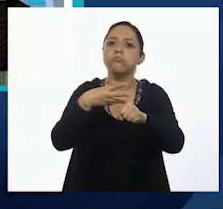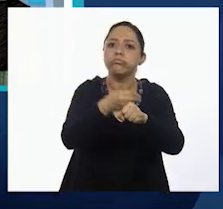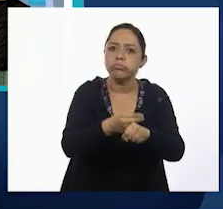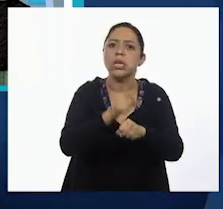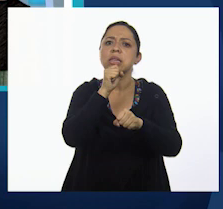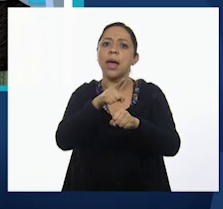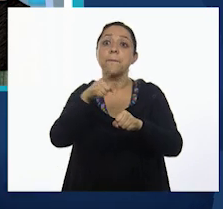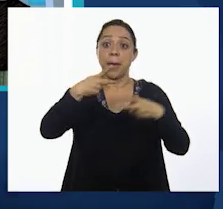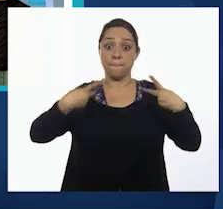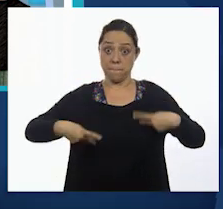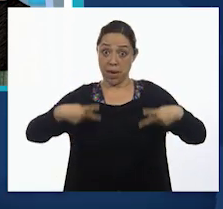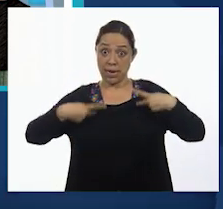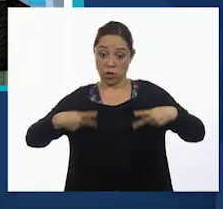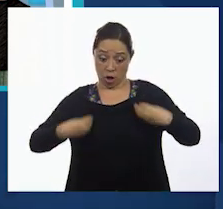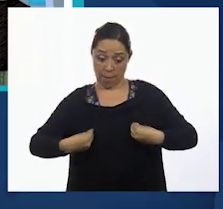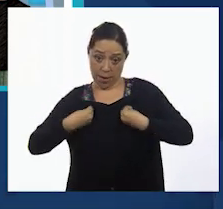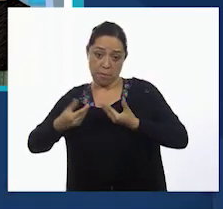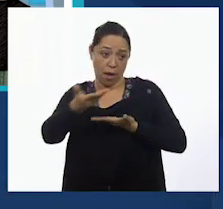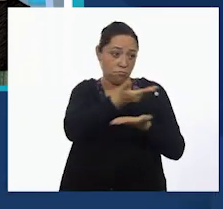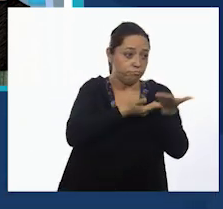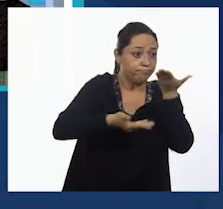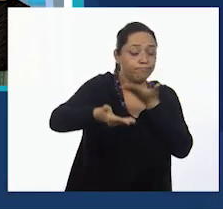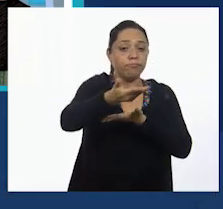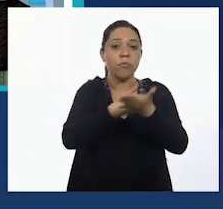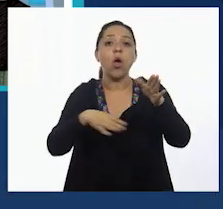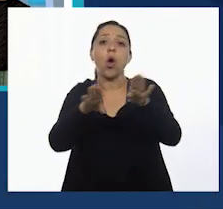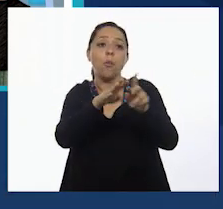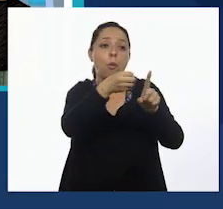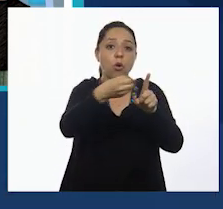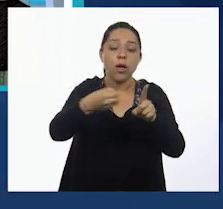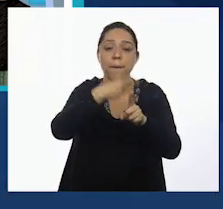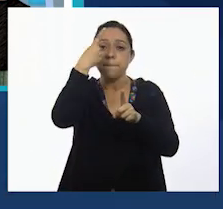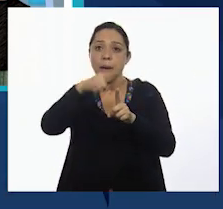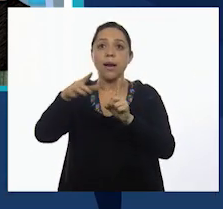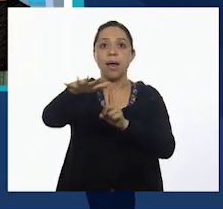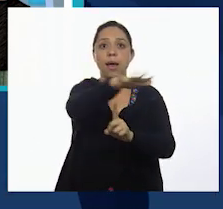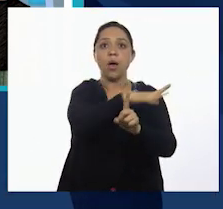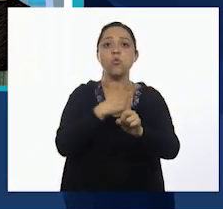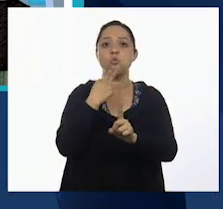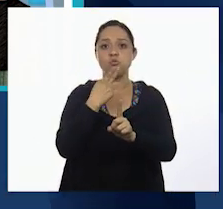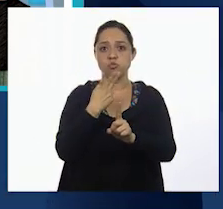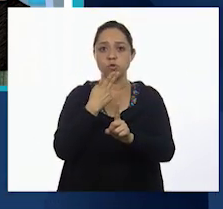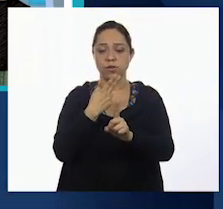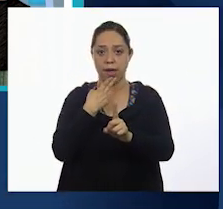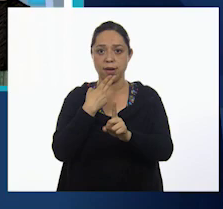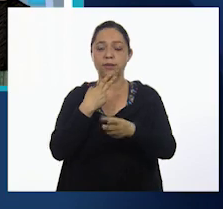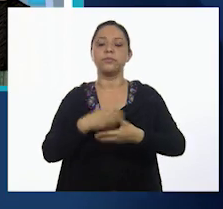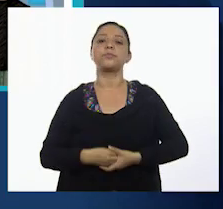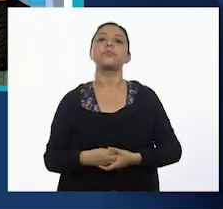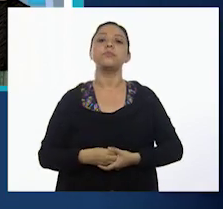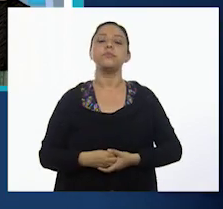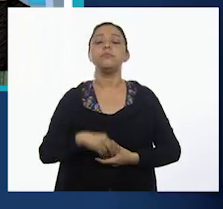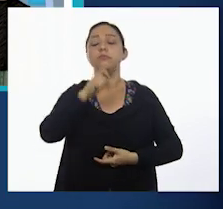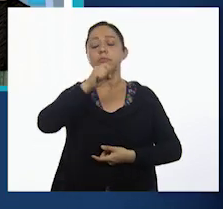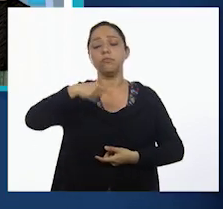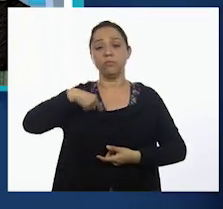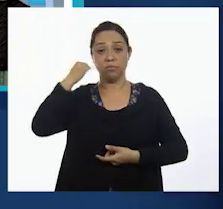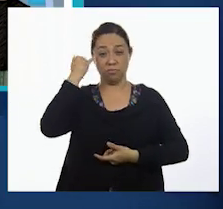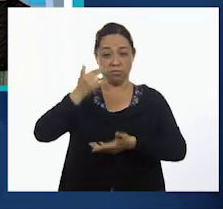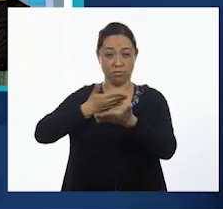la convivencia y el uso racional de los recursos y servicios comunitarios. Y yo te voy a presentar otra propuesta